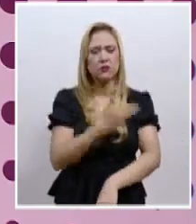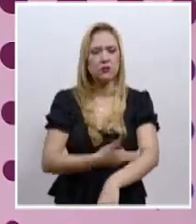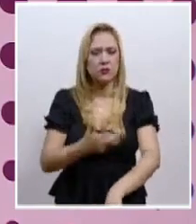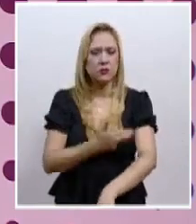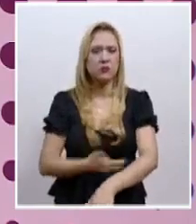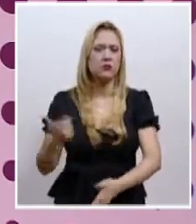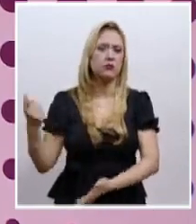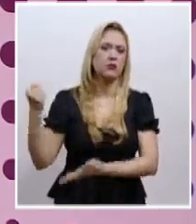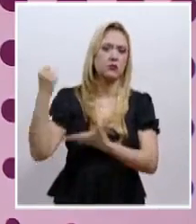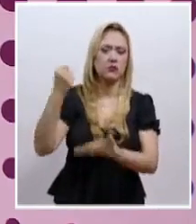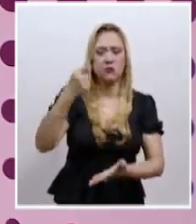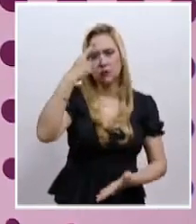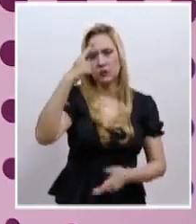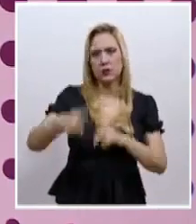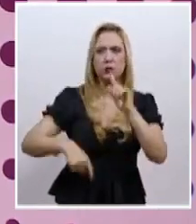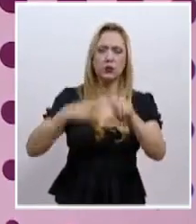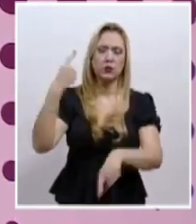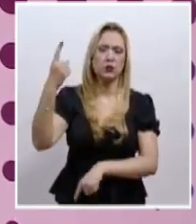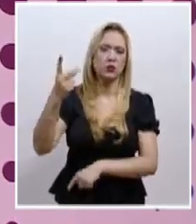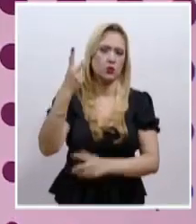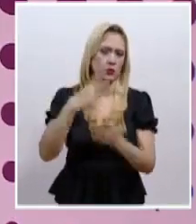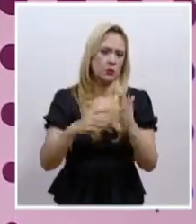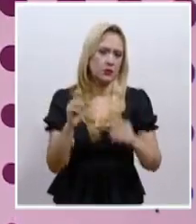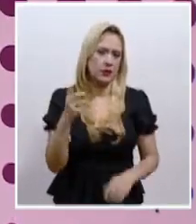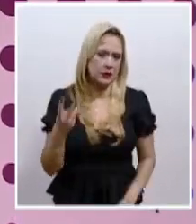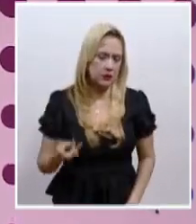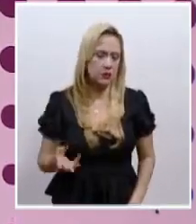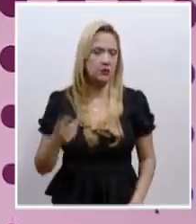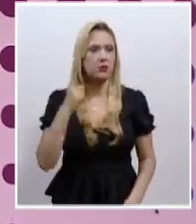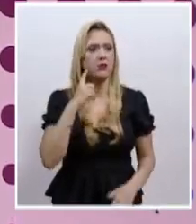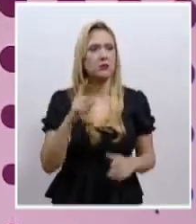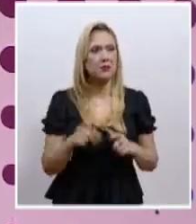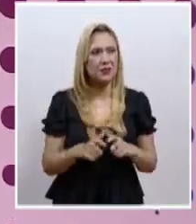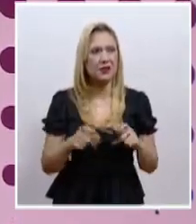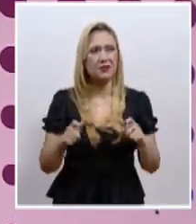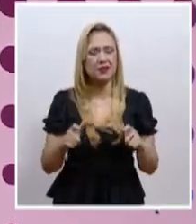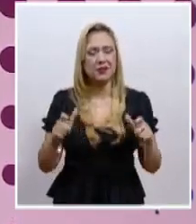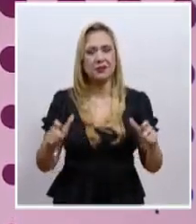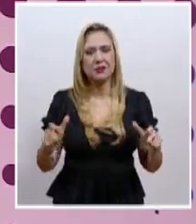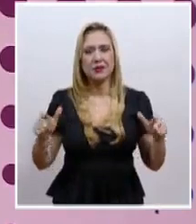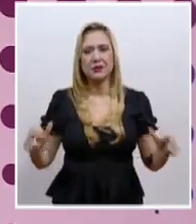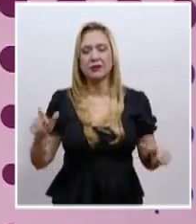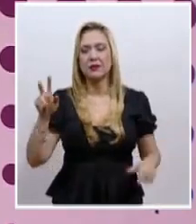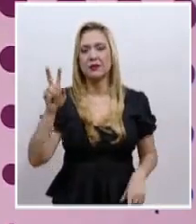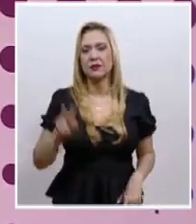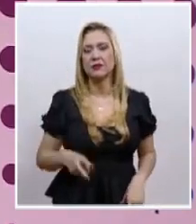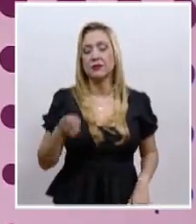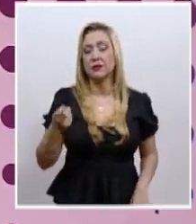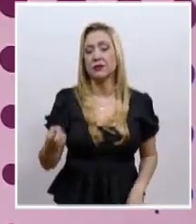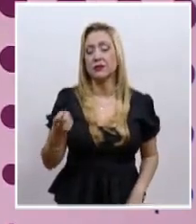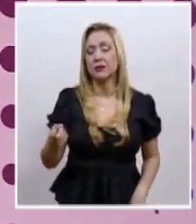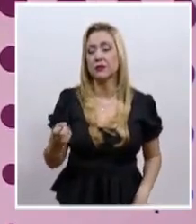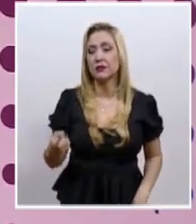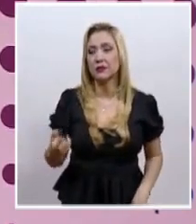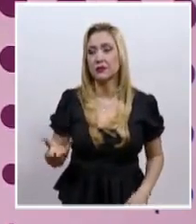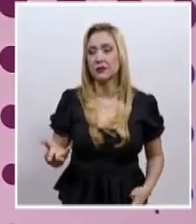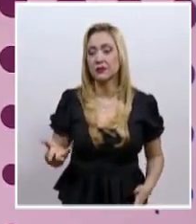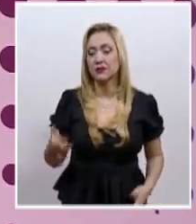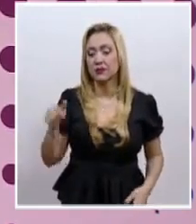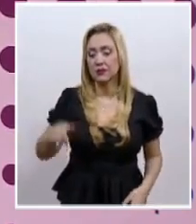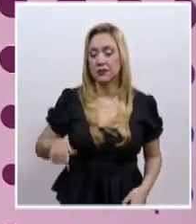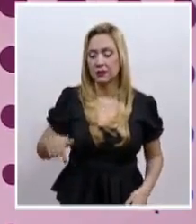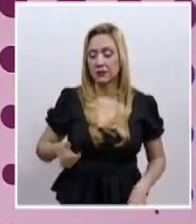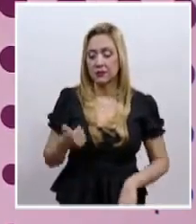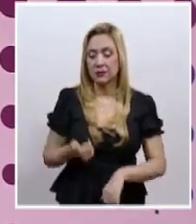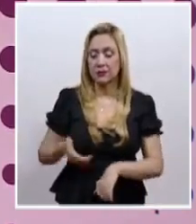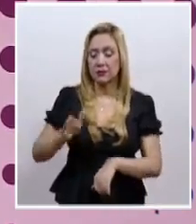del presupuesto que se propone para el año que entra. Entonces, ha crecido muchísimo. En términos reales, esta